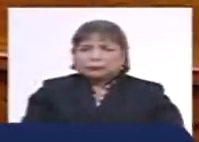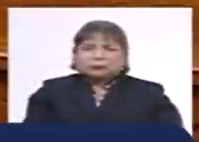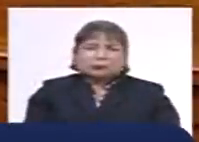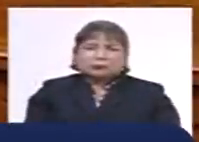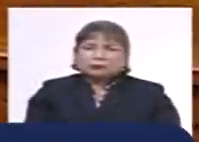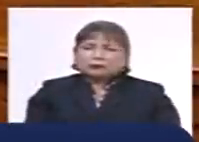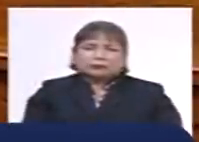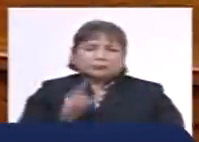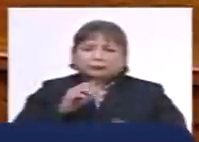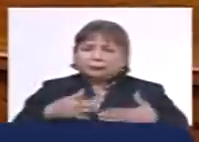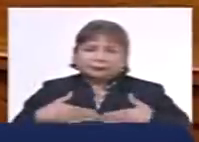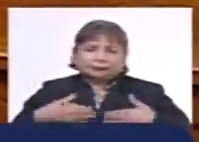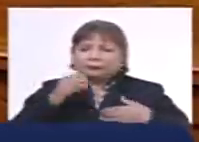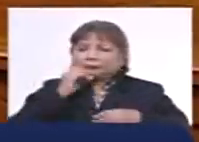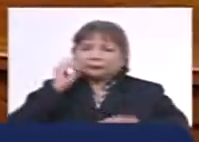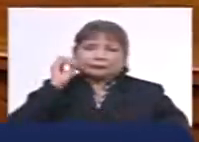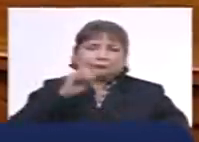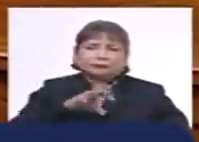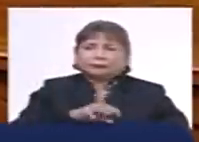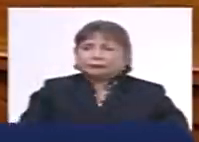porque